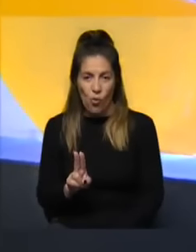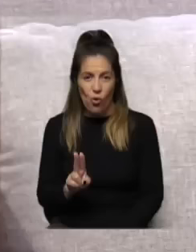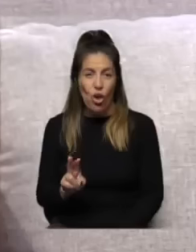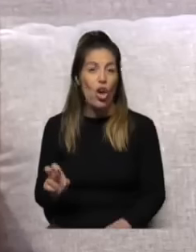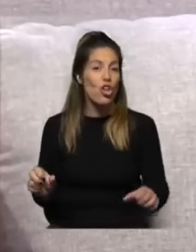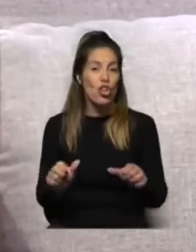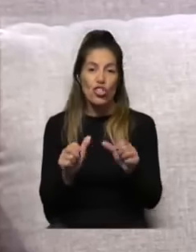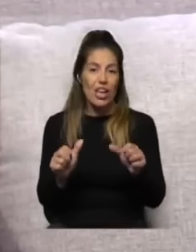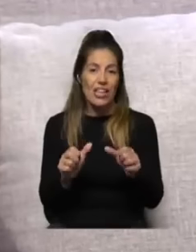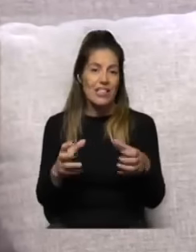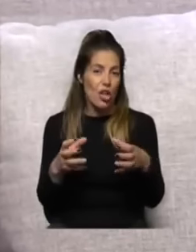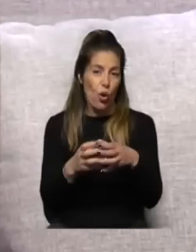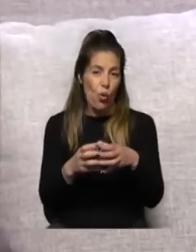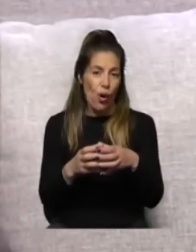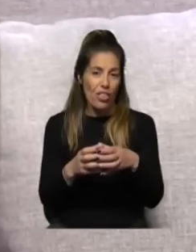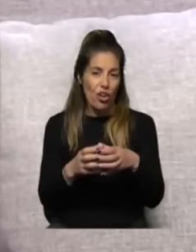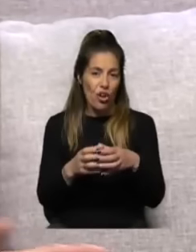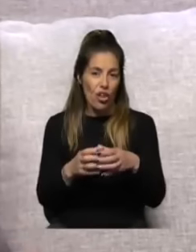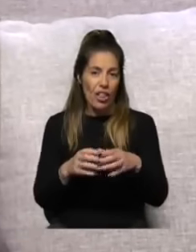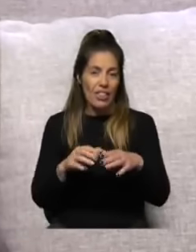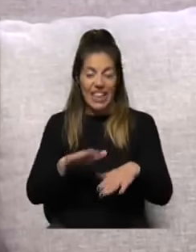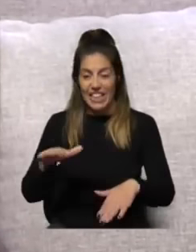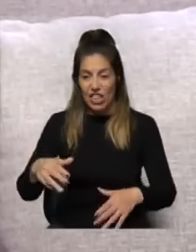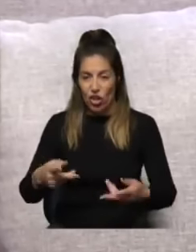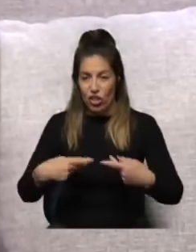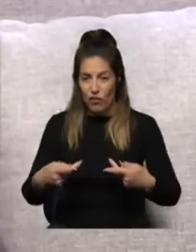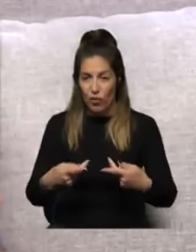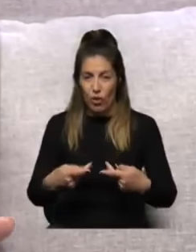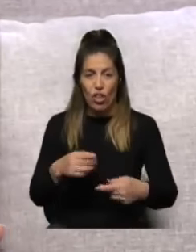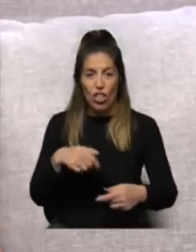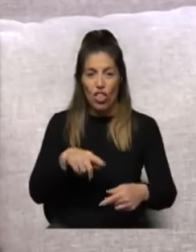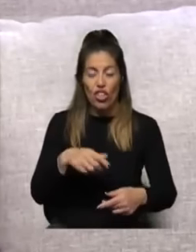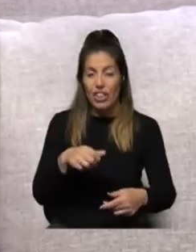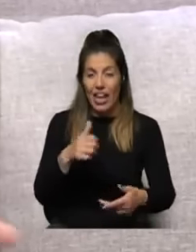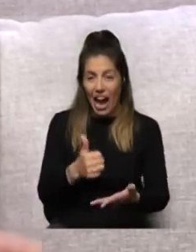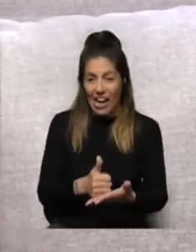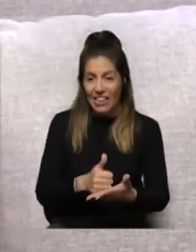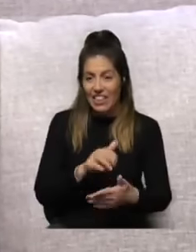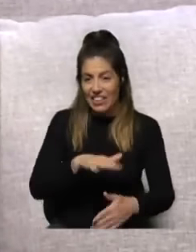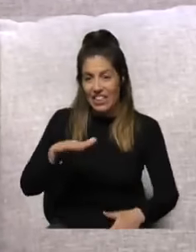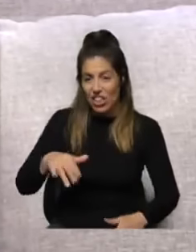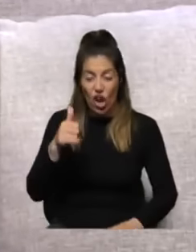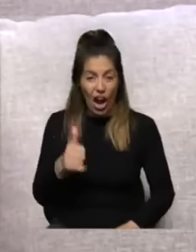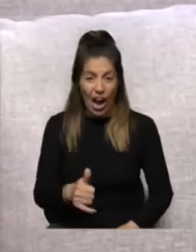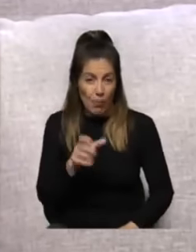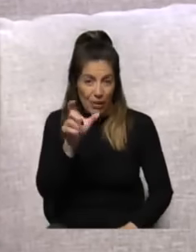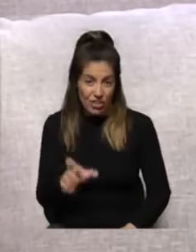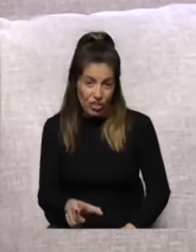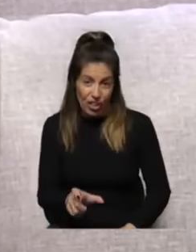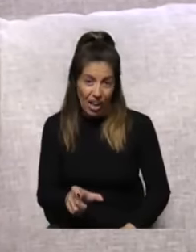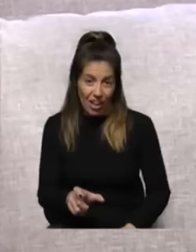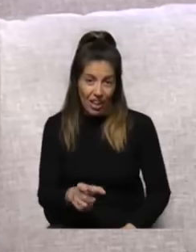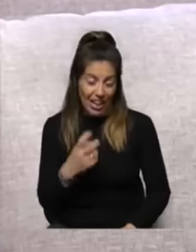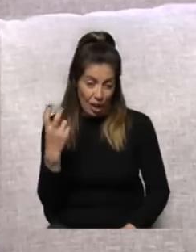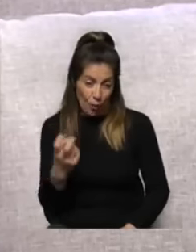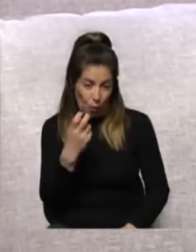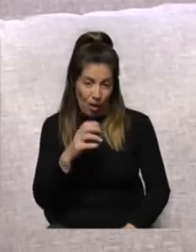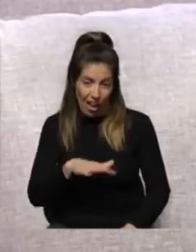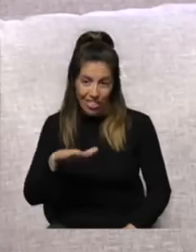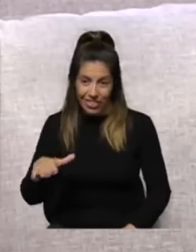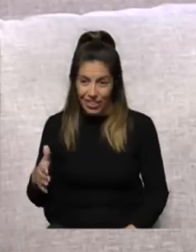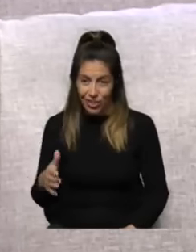cuadros de baby fútbol. Donde hay niños, hay pederastas. Eso es así. Donde hay niños, hay de esos pescadores de